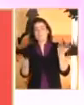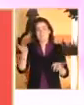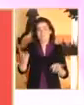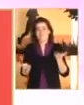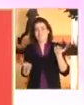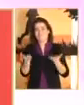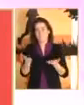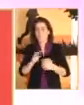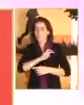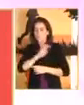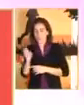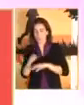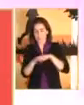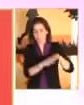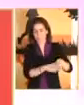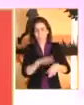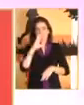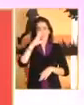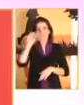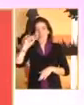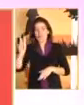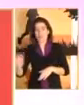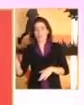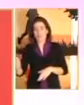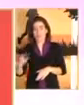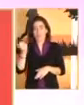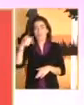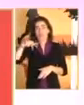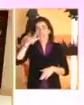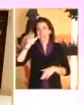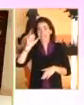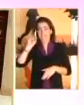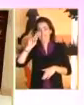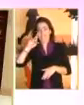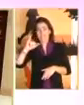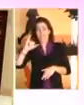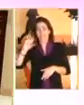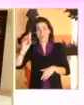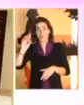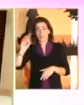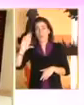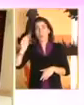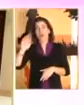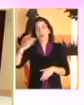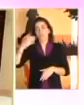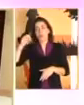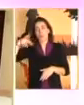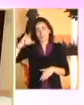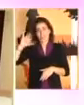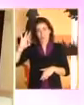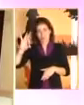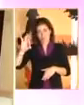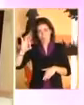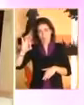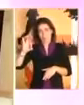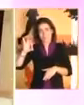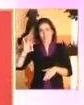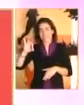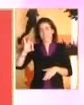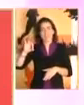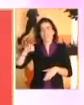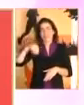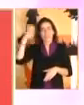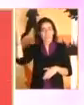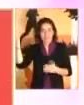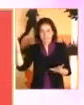el anhídrido carbónico que yo me trago en la calle López Gómez, eso no se lo puede creer nadie. Mi padre no podía pasar